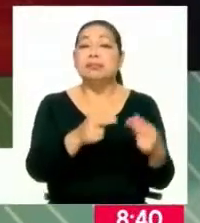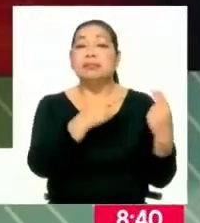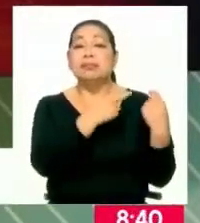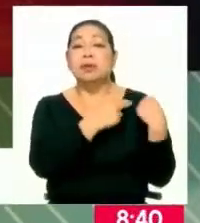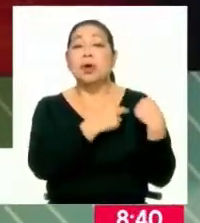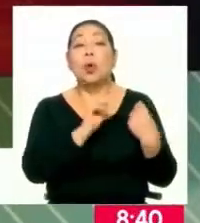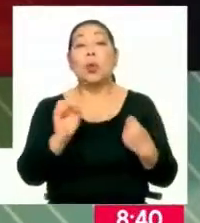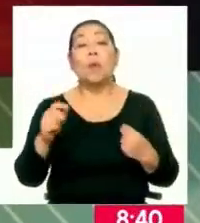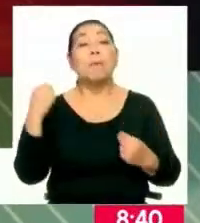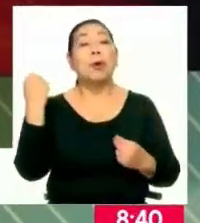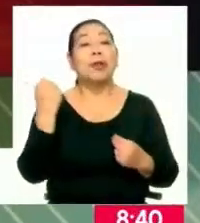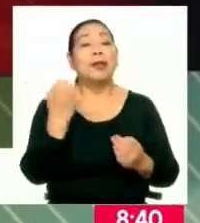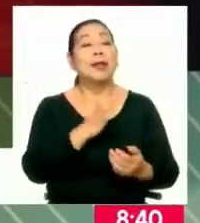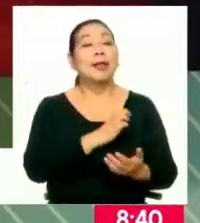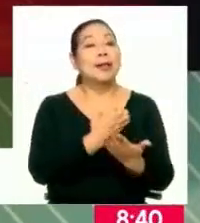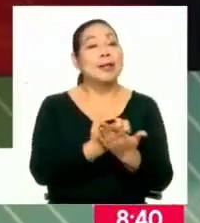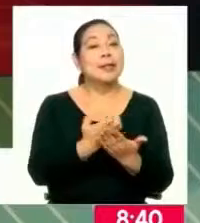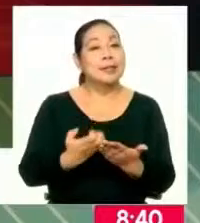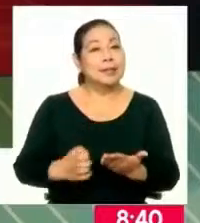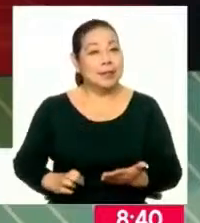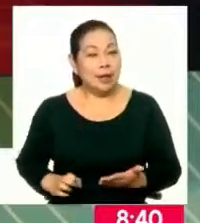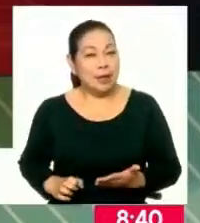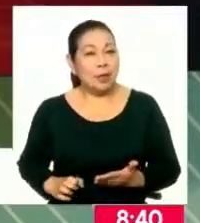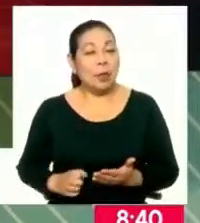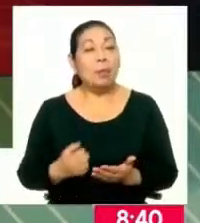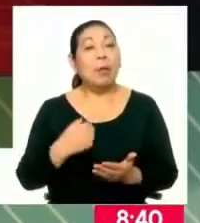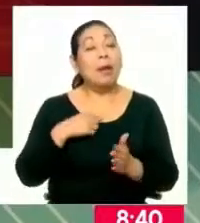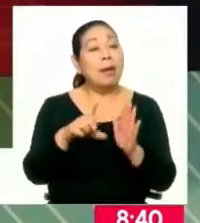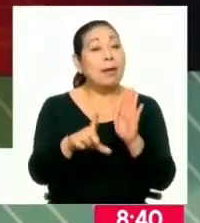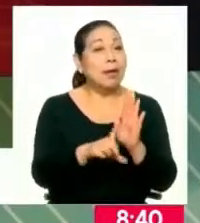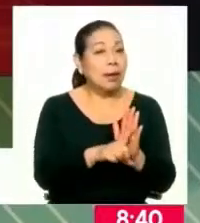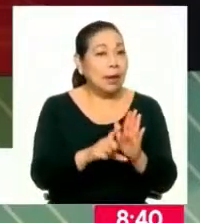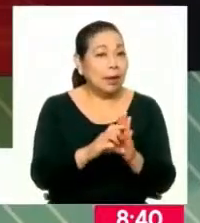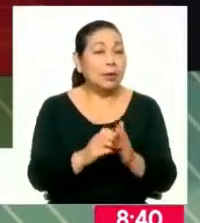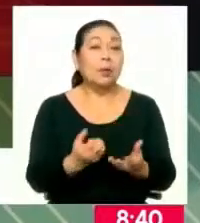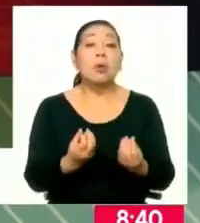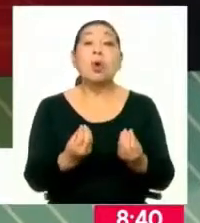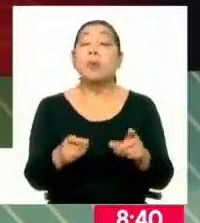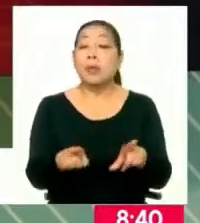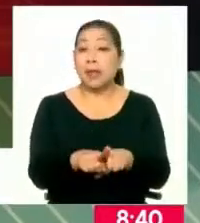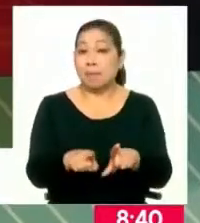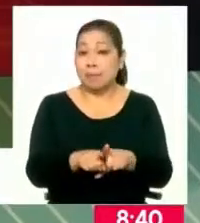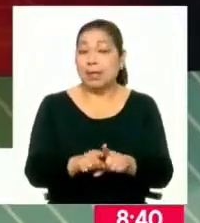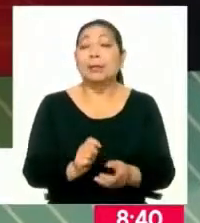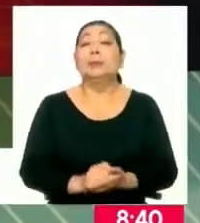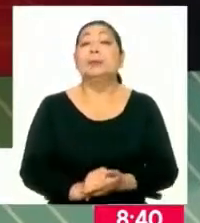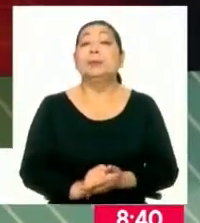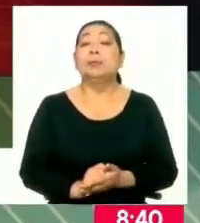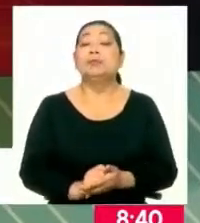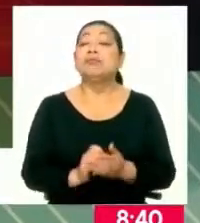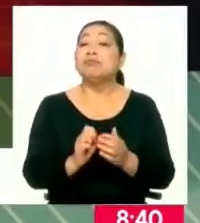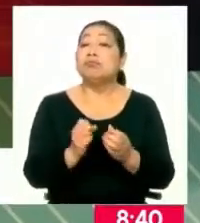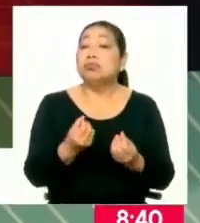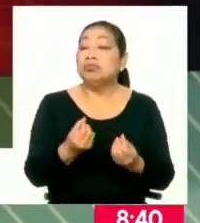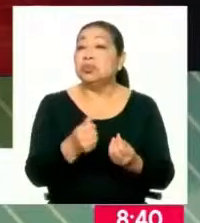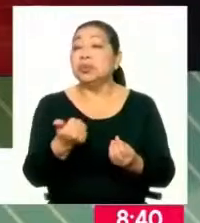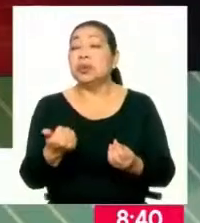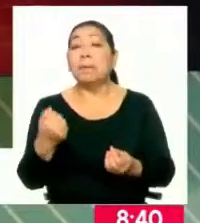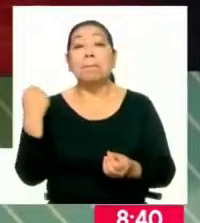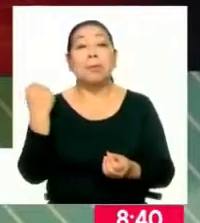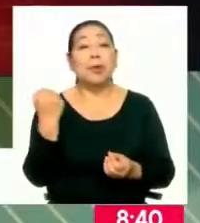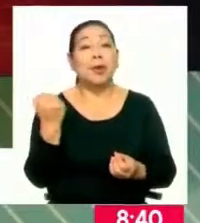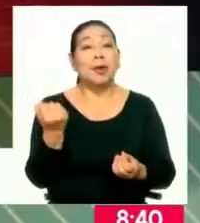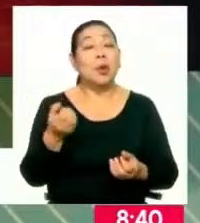que tiene un poder del Estado como el poder legislativo y además también lo que tiene en sí otro poder, que es